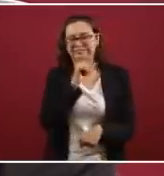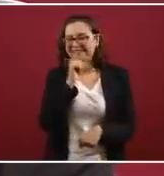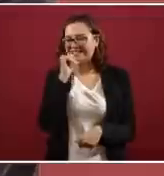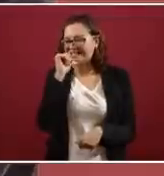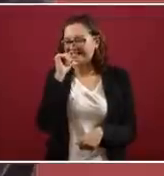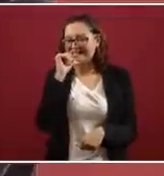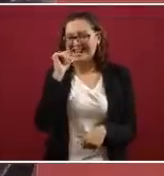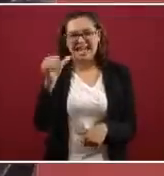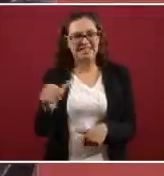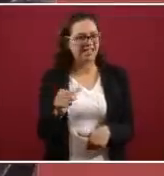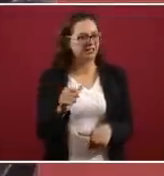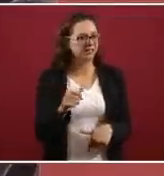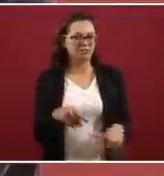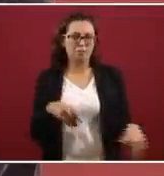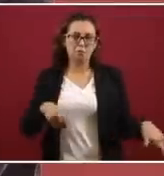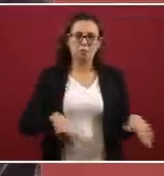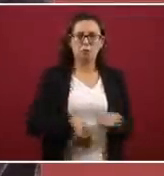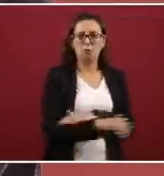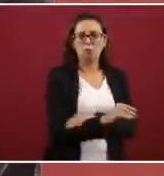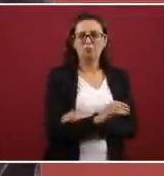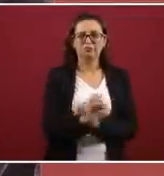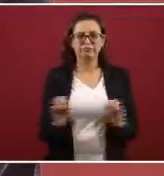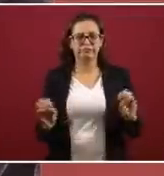de no archivar ningún expediente,